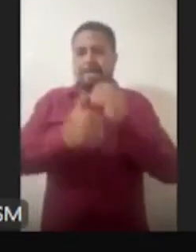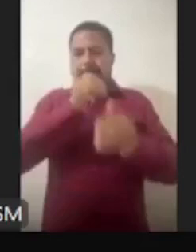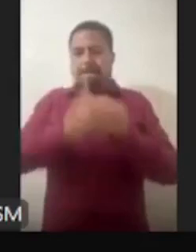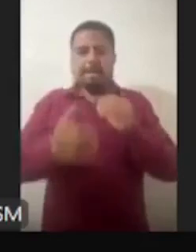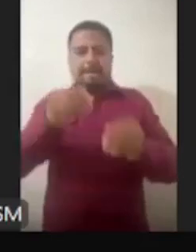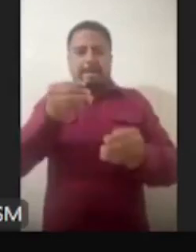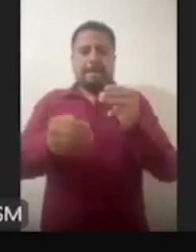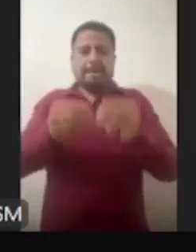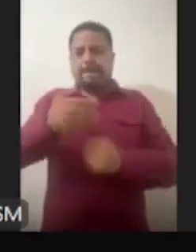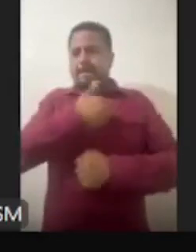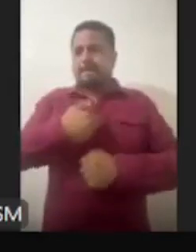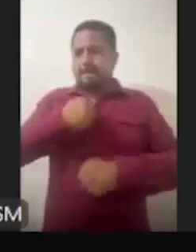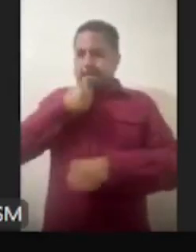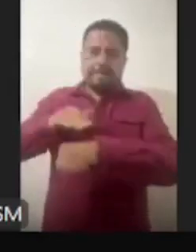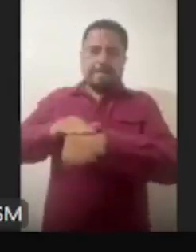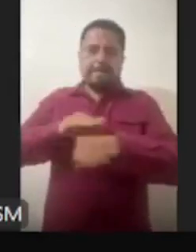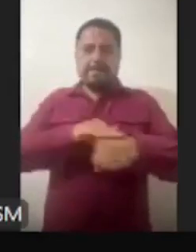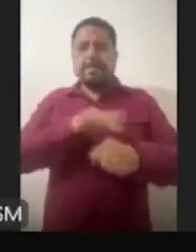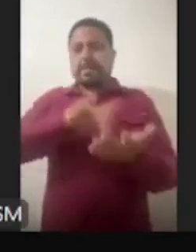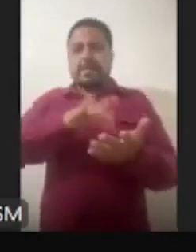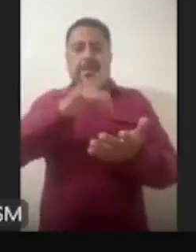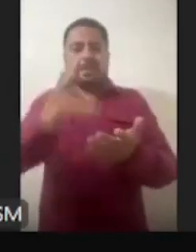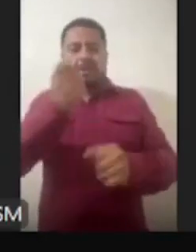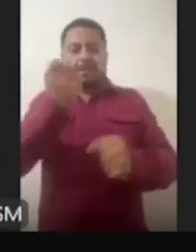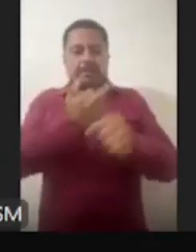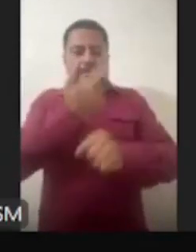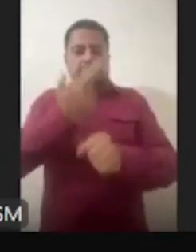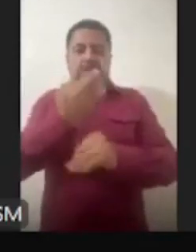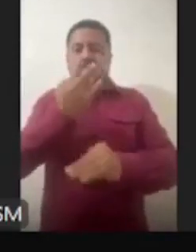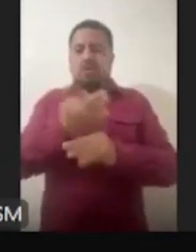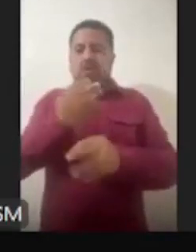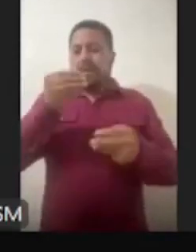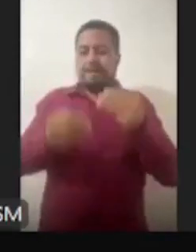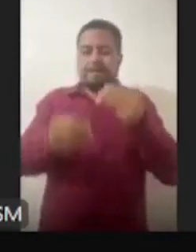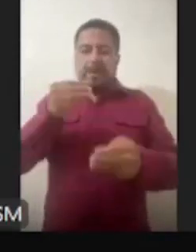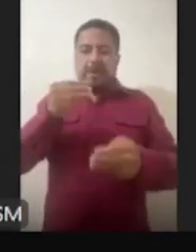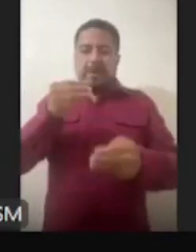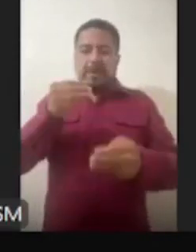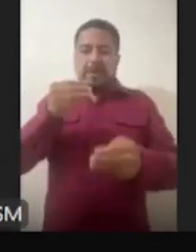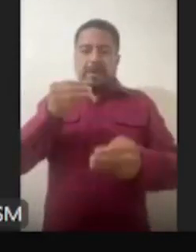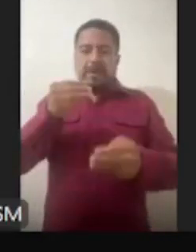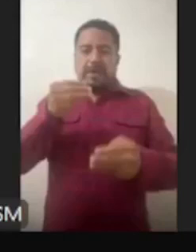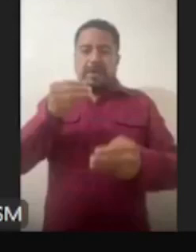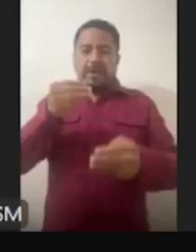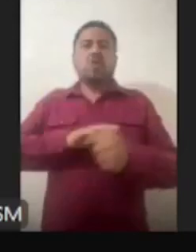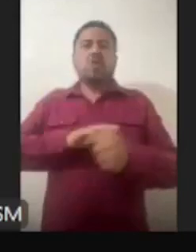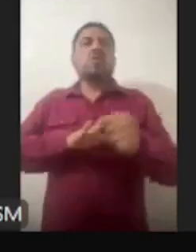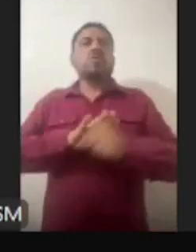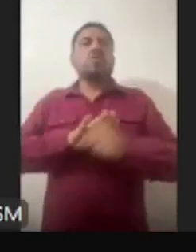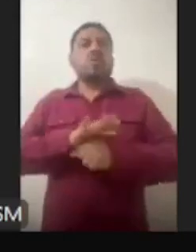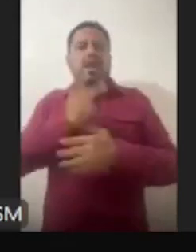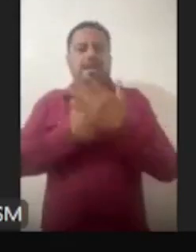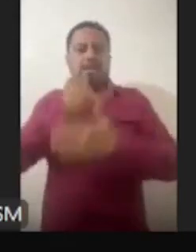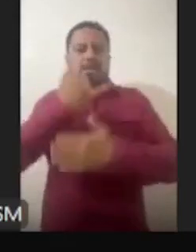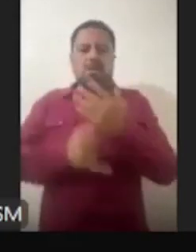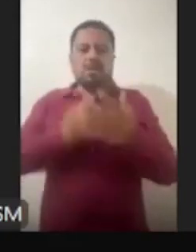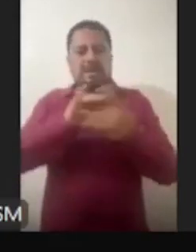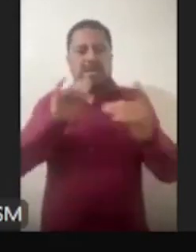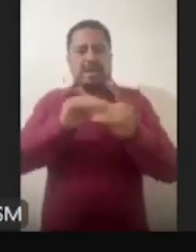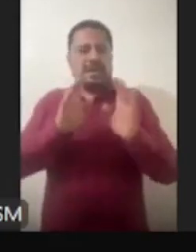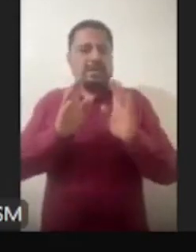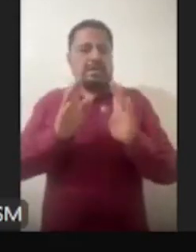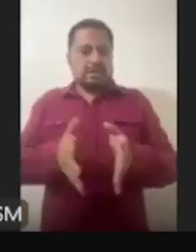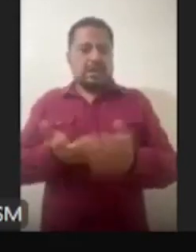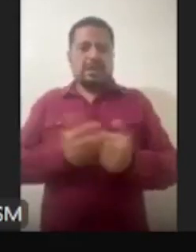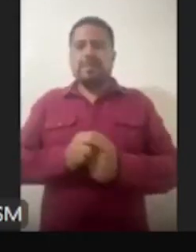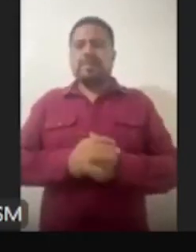magistrado. Gracias, secretario. Magistradas, magistrado, está a nuestra consideración el proyecto del que se ha dado cuenta. No